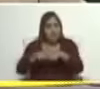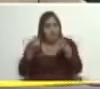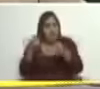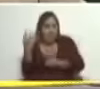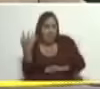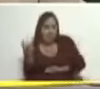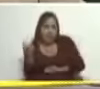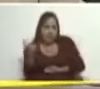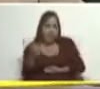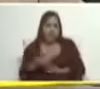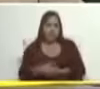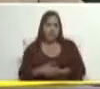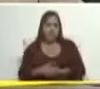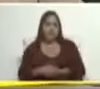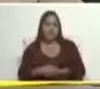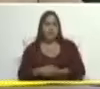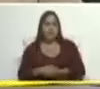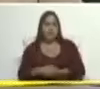doblar.